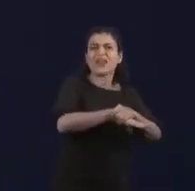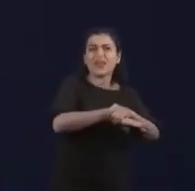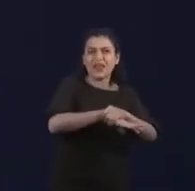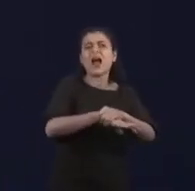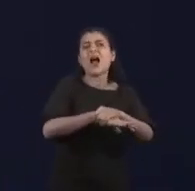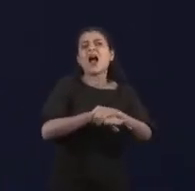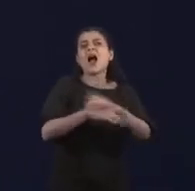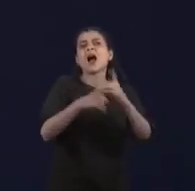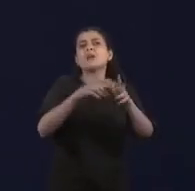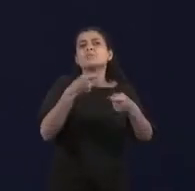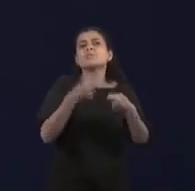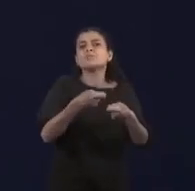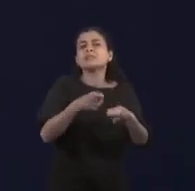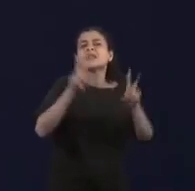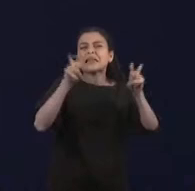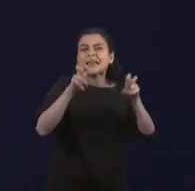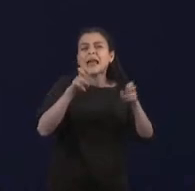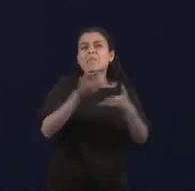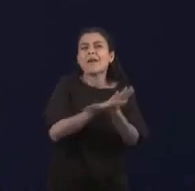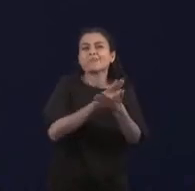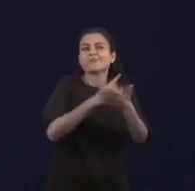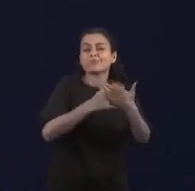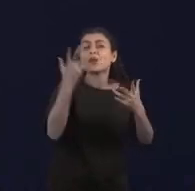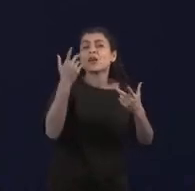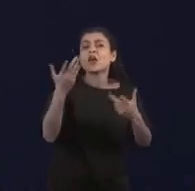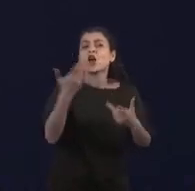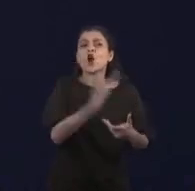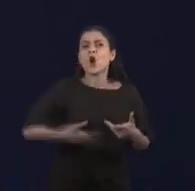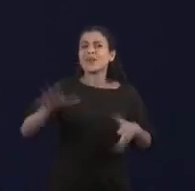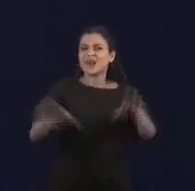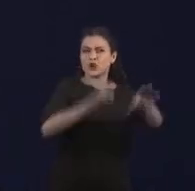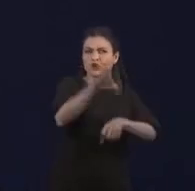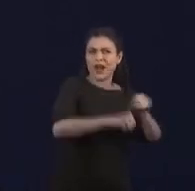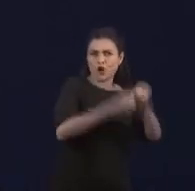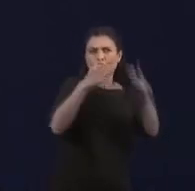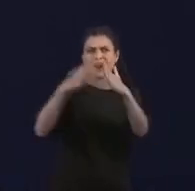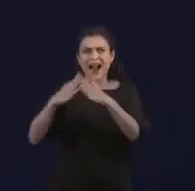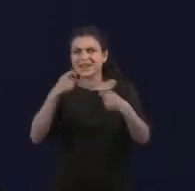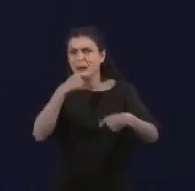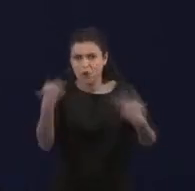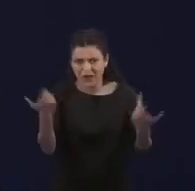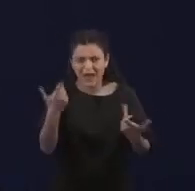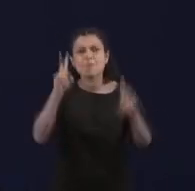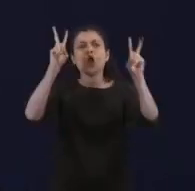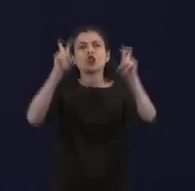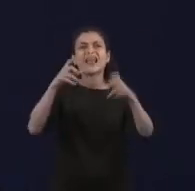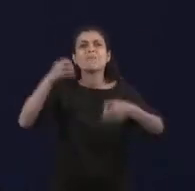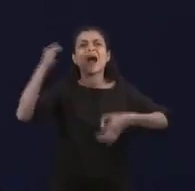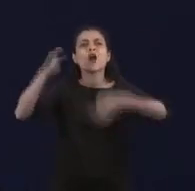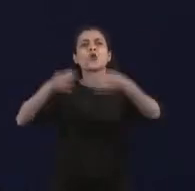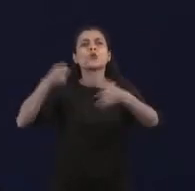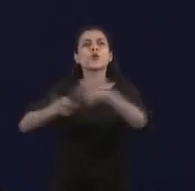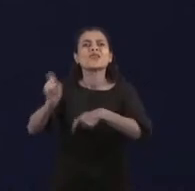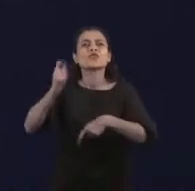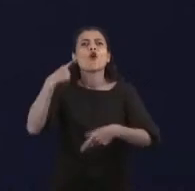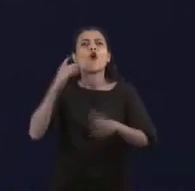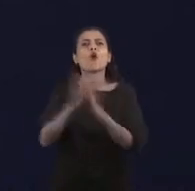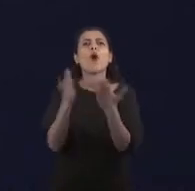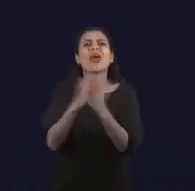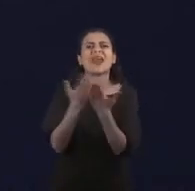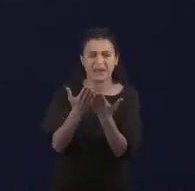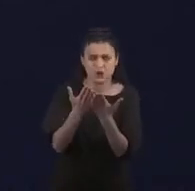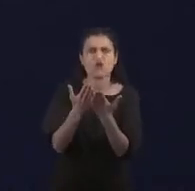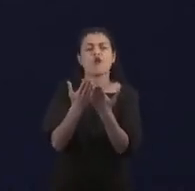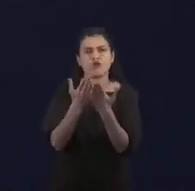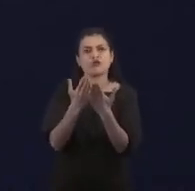Por ejemplo, hay 3 de estos 8 inmuebles que corresponden a la famosa causa Cuadernos, en la que se investigó al ex